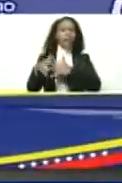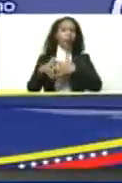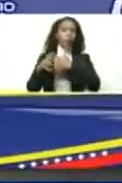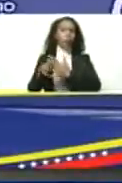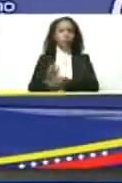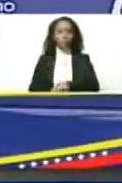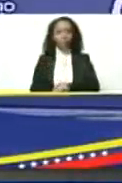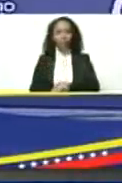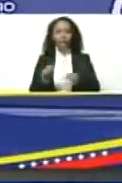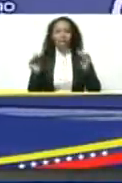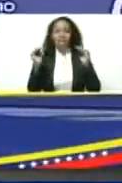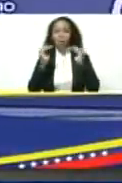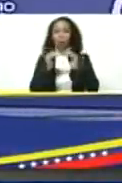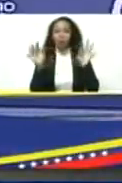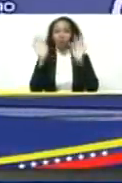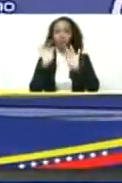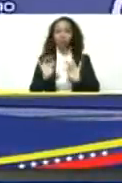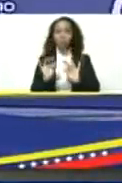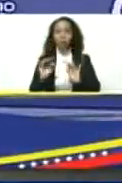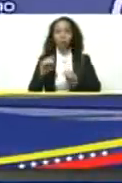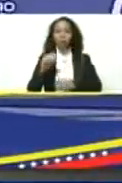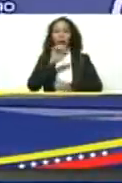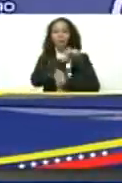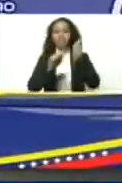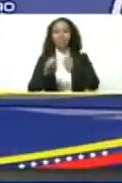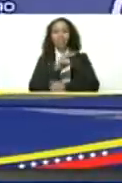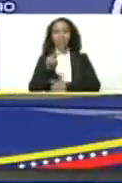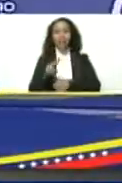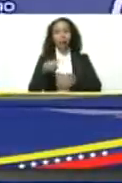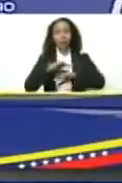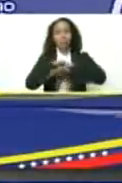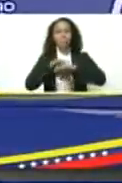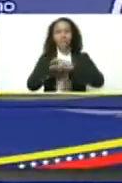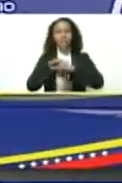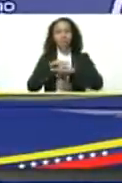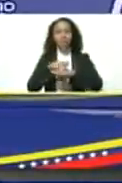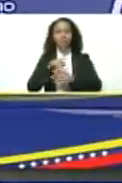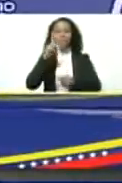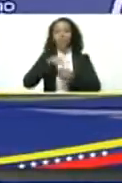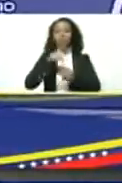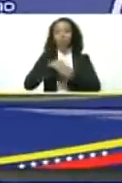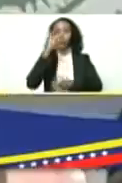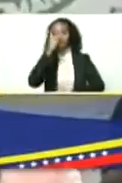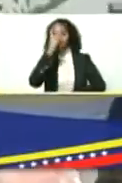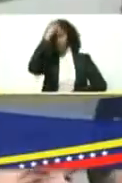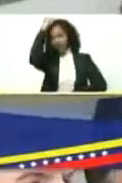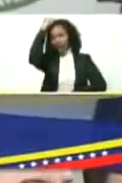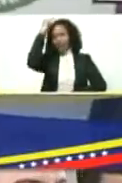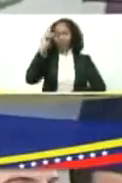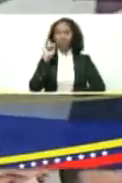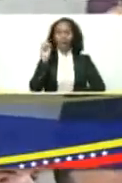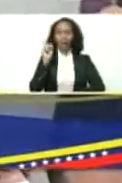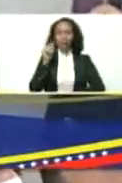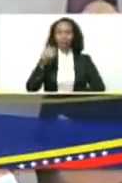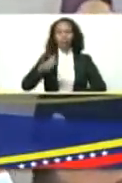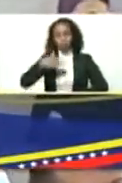Igualmente el vicepresidente de Economía, ministro de Petróleo, compañero Tarek El Aissami. Salam